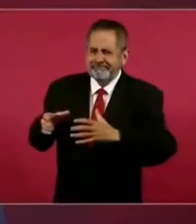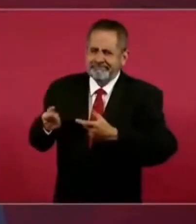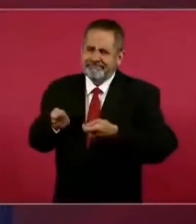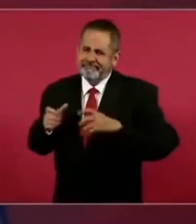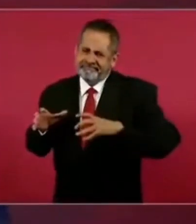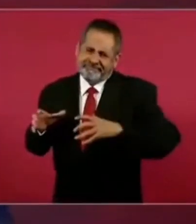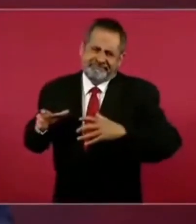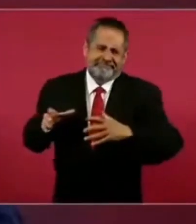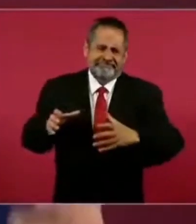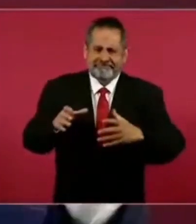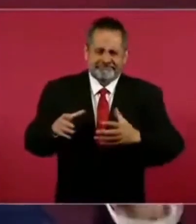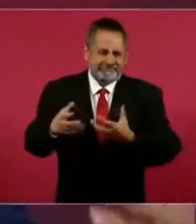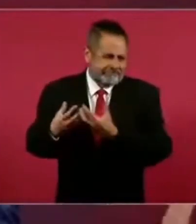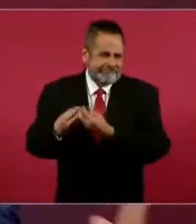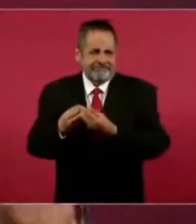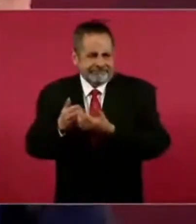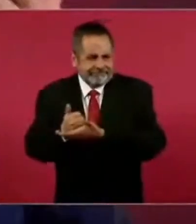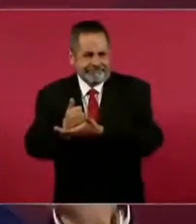a